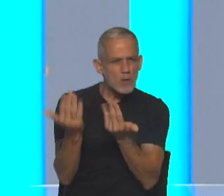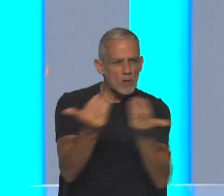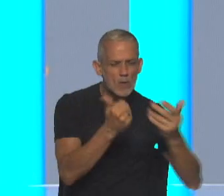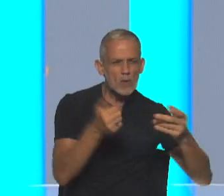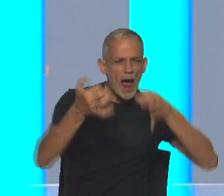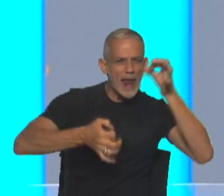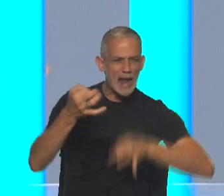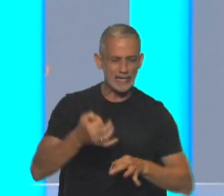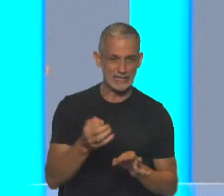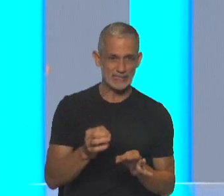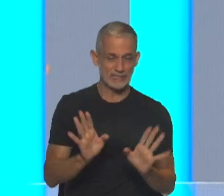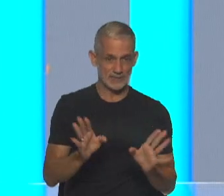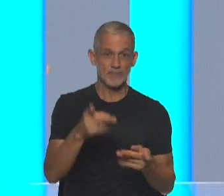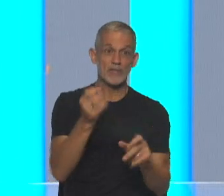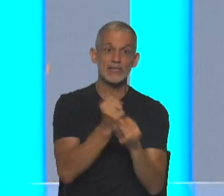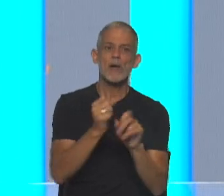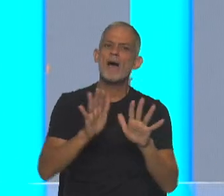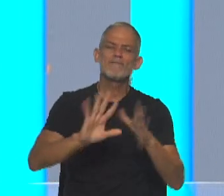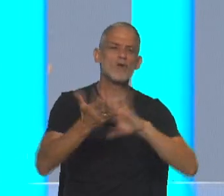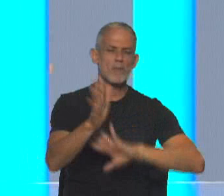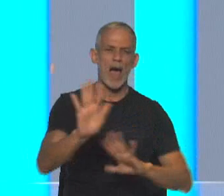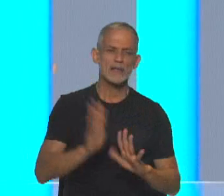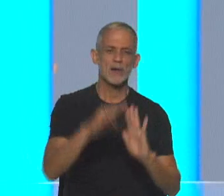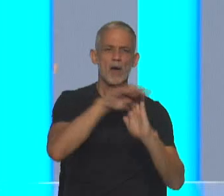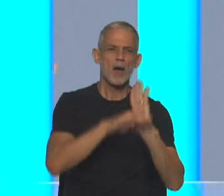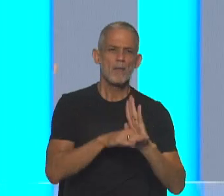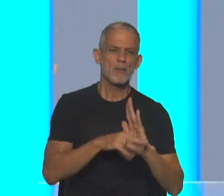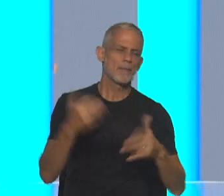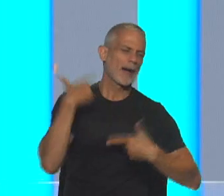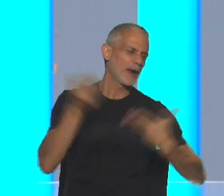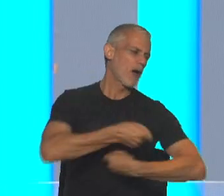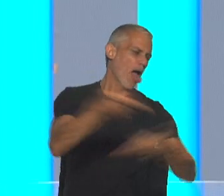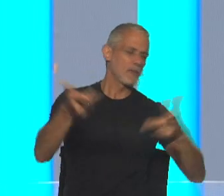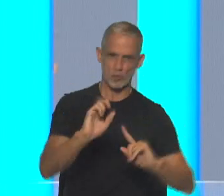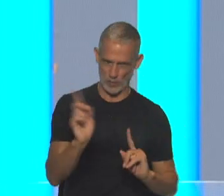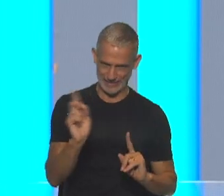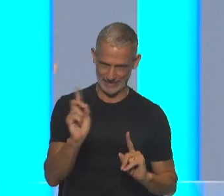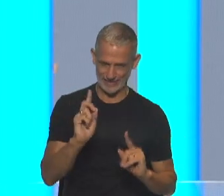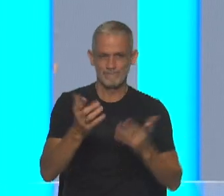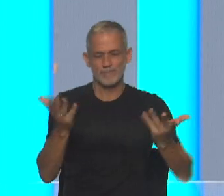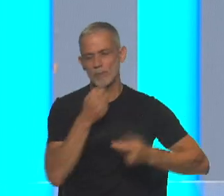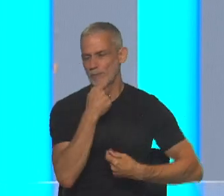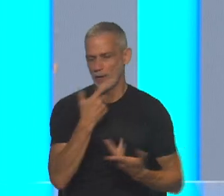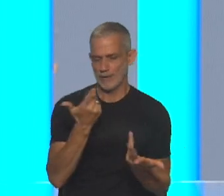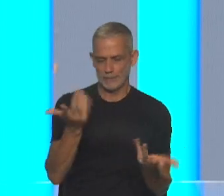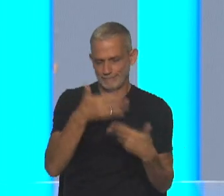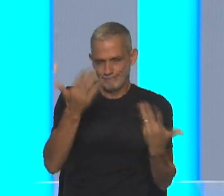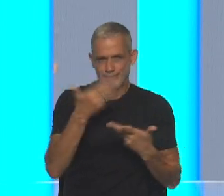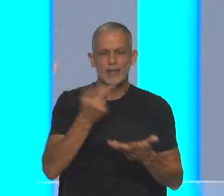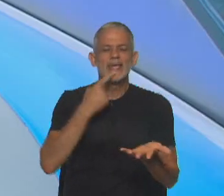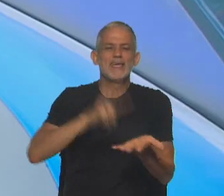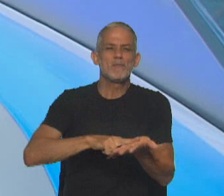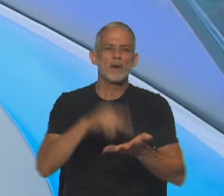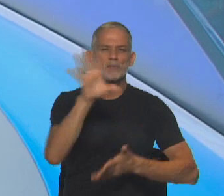y se está tratando de trabajar de ese modo para que las medidas no sean medidas generales no es que por ejemplo para decir que va a haber un impuesto